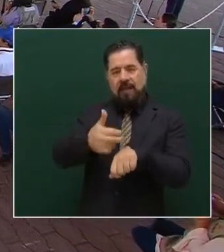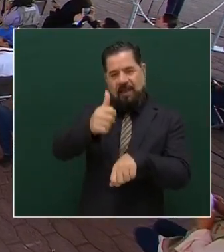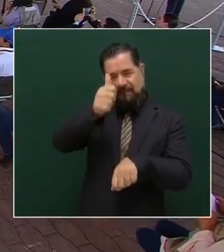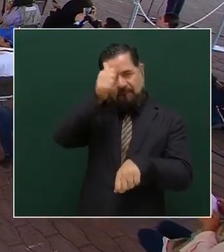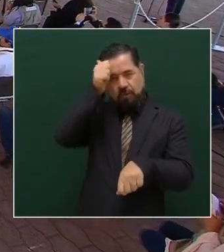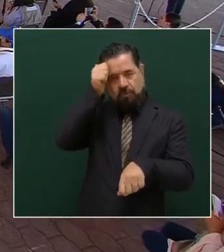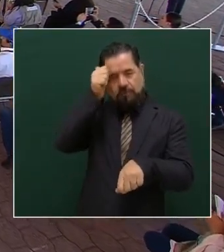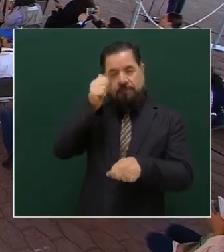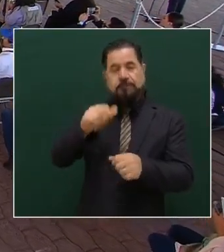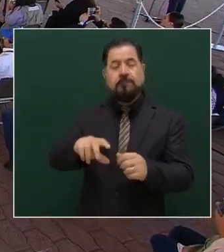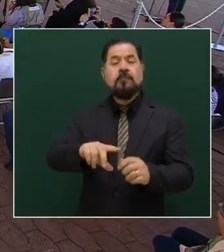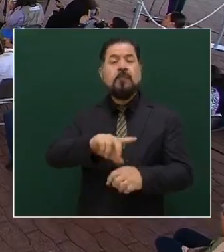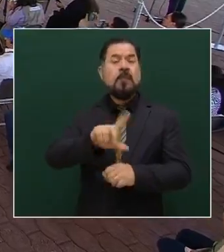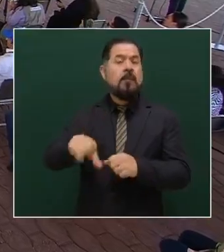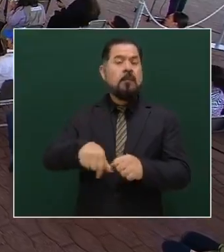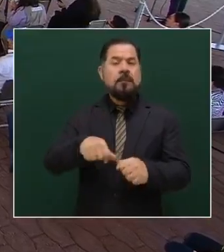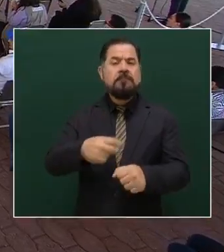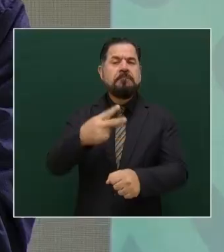vendría